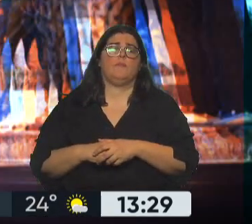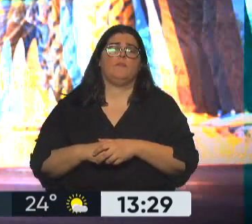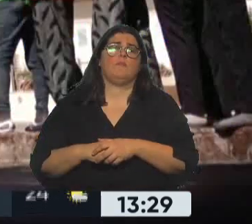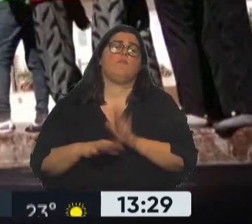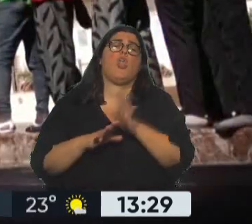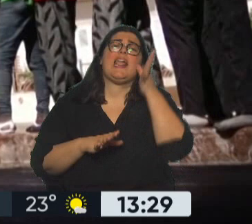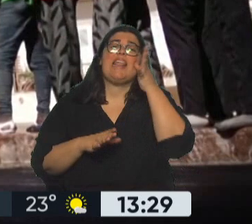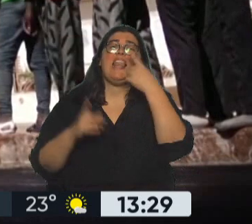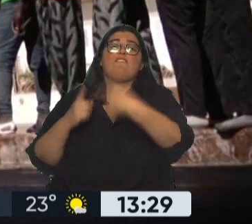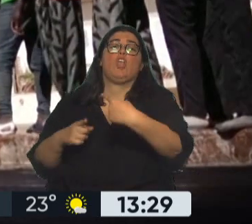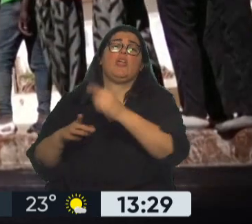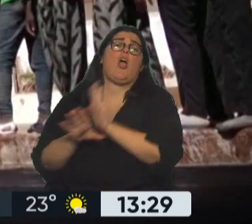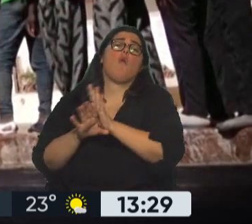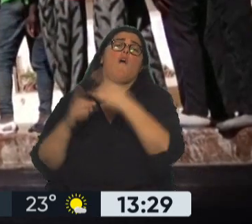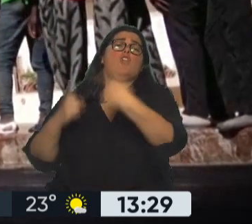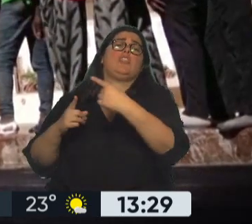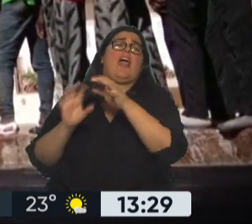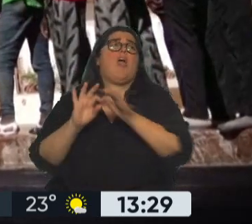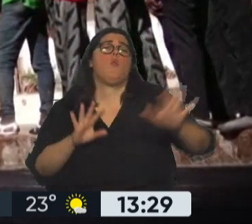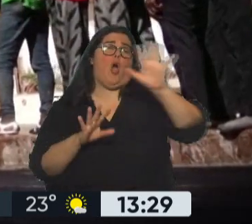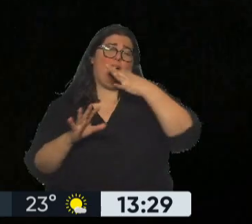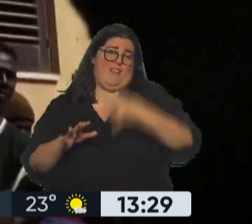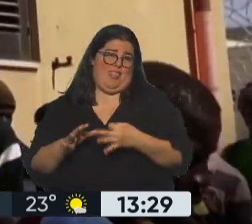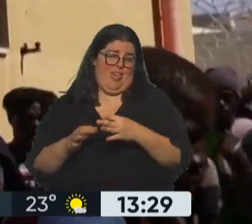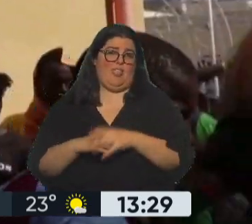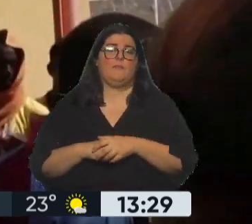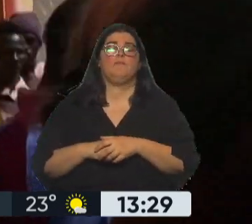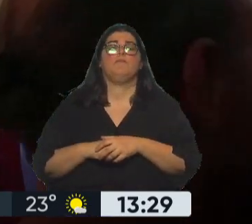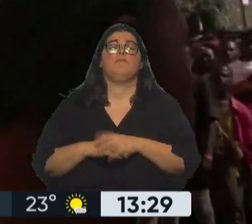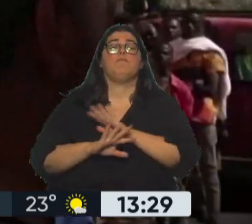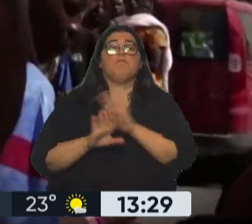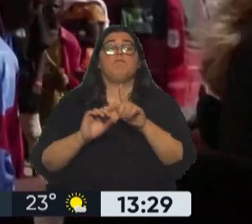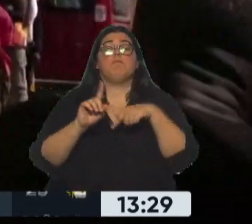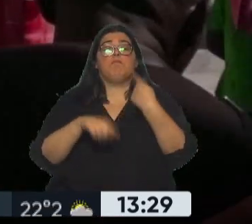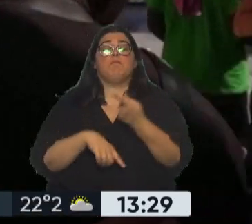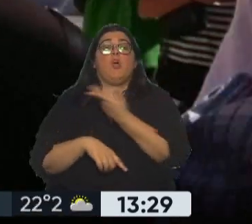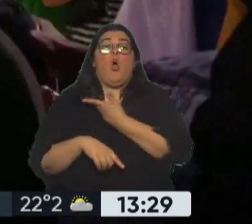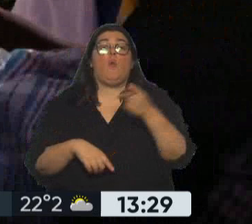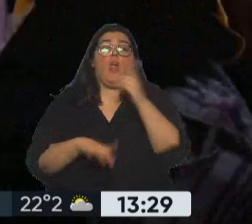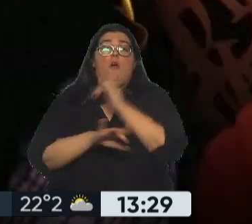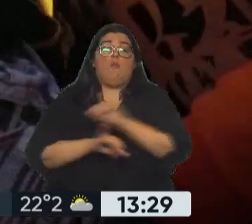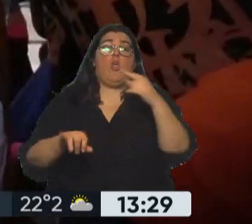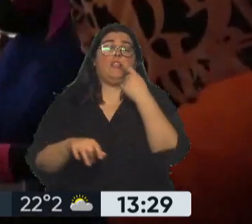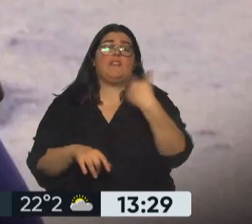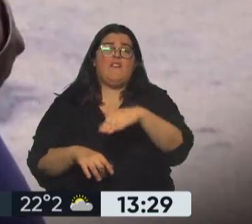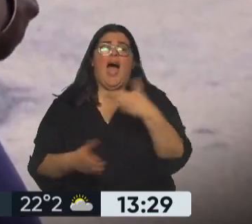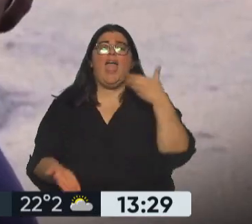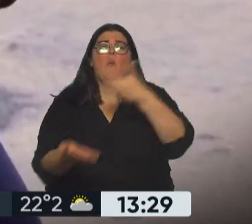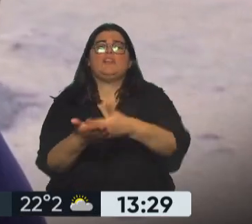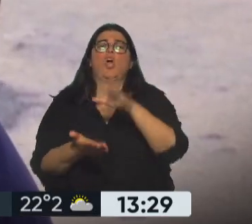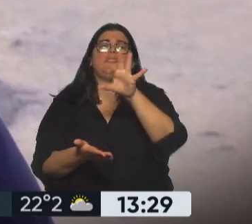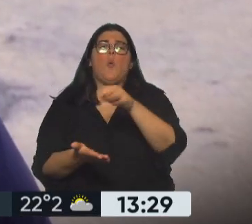d'Europa. Un día después, el gobierno de Giorgia Meloni anunció una inversión de 50 millones de euros para